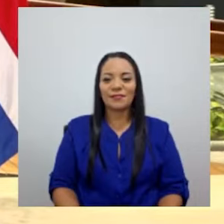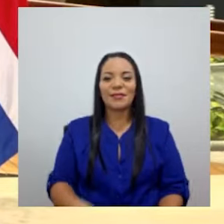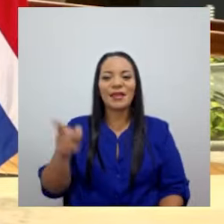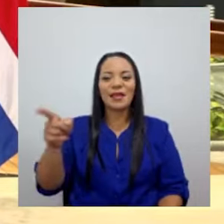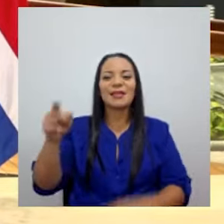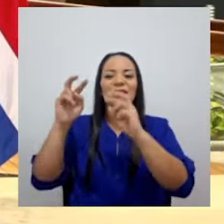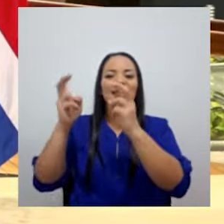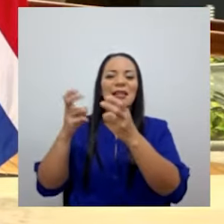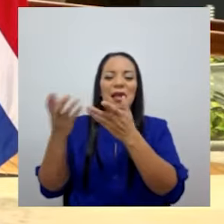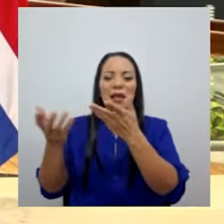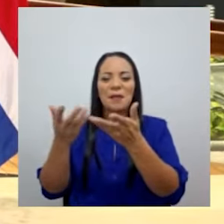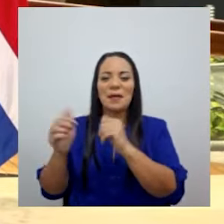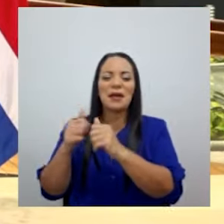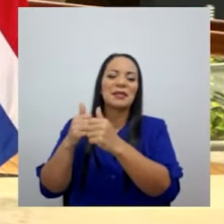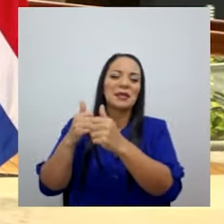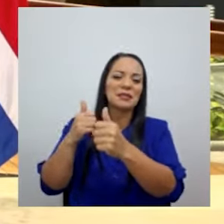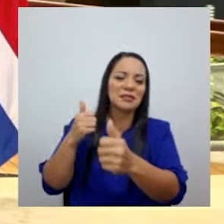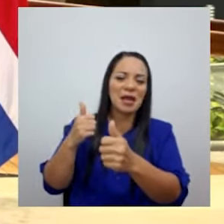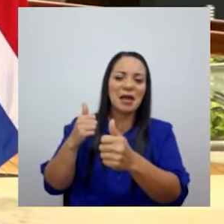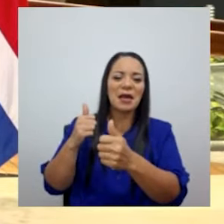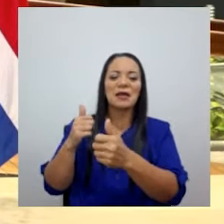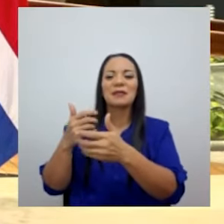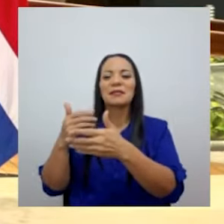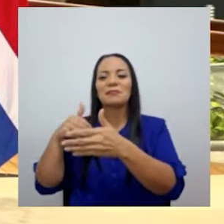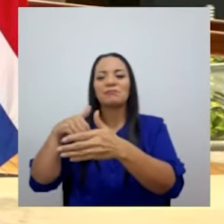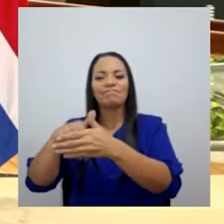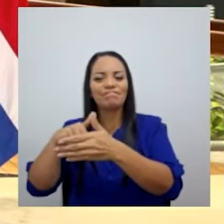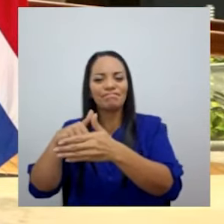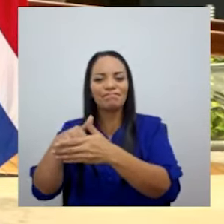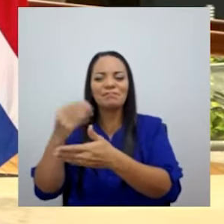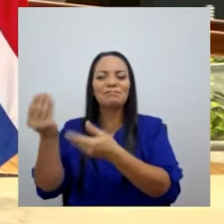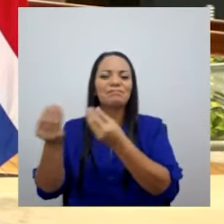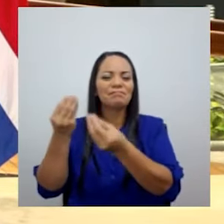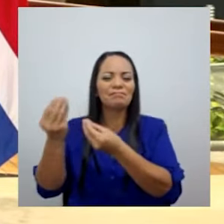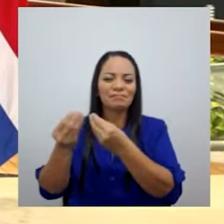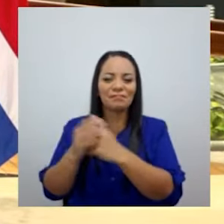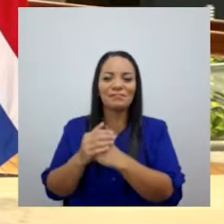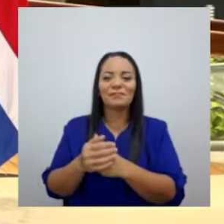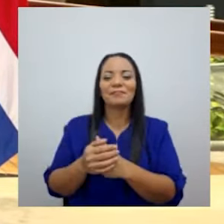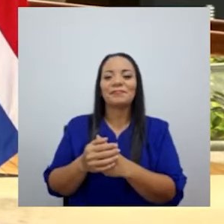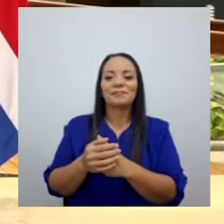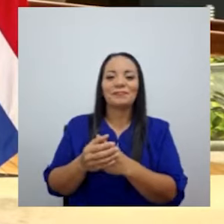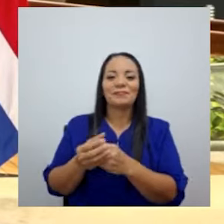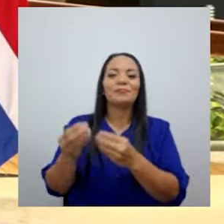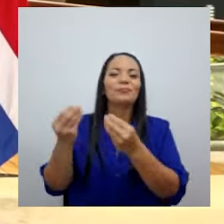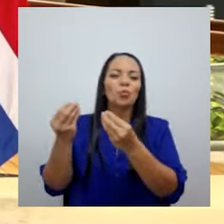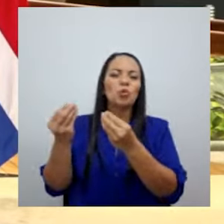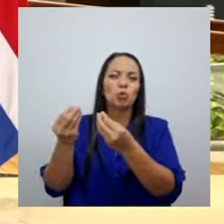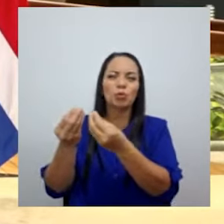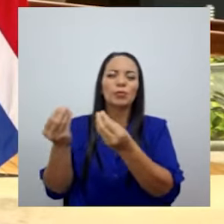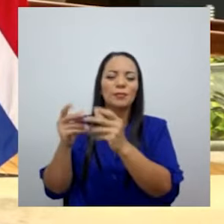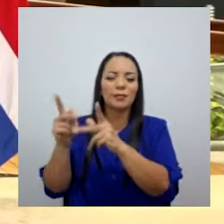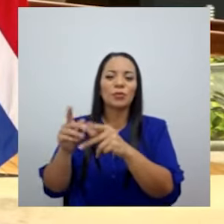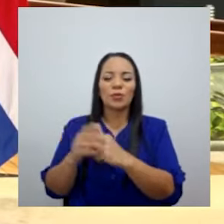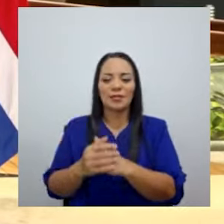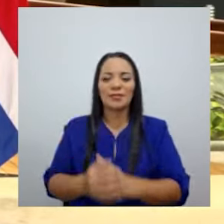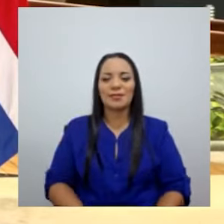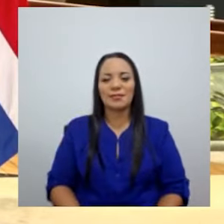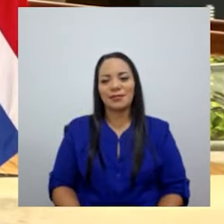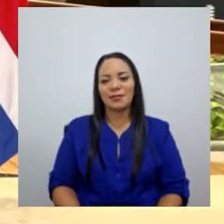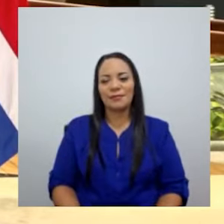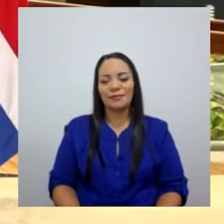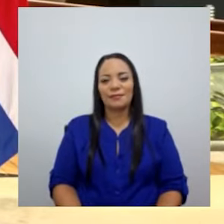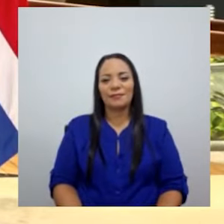de evitar, de obstaculizar, de parte de muchas partes, de parte